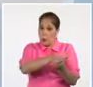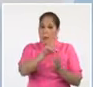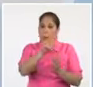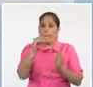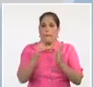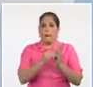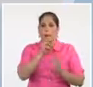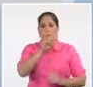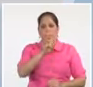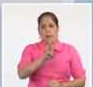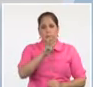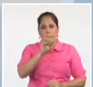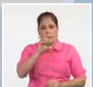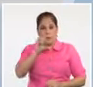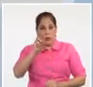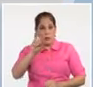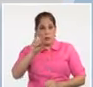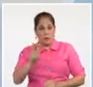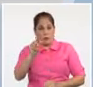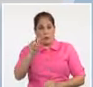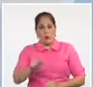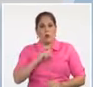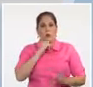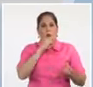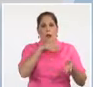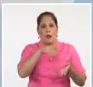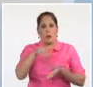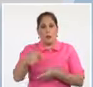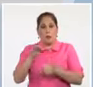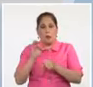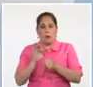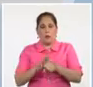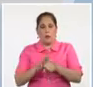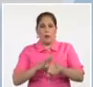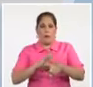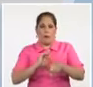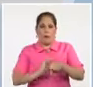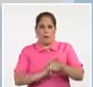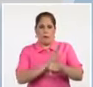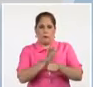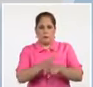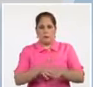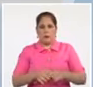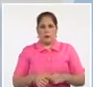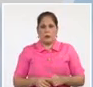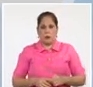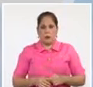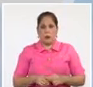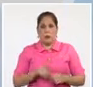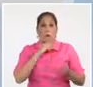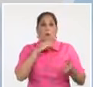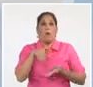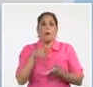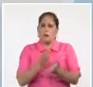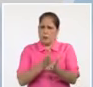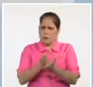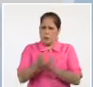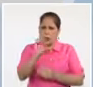1.302 fallecidos desde el inicio de la pandemia. La letalidad se mantiene en un